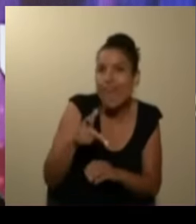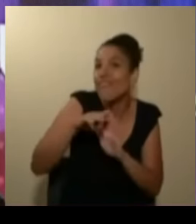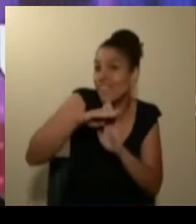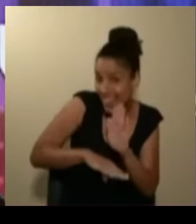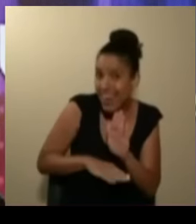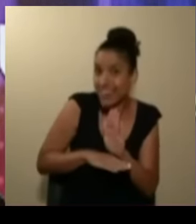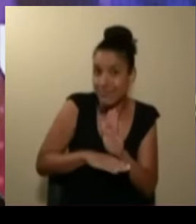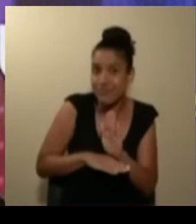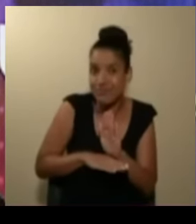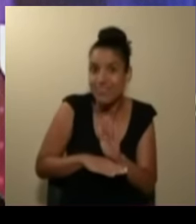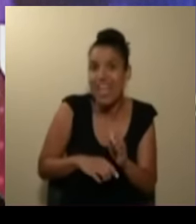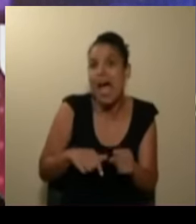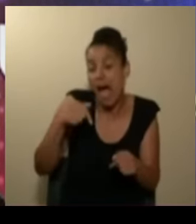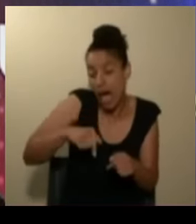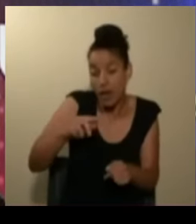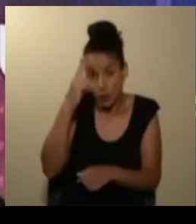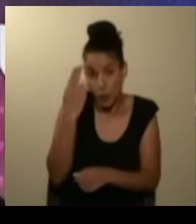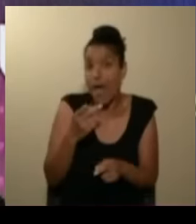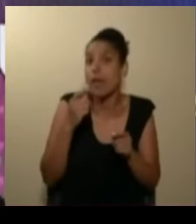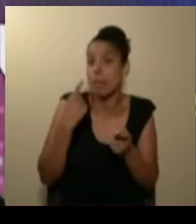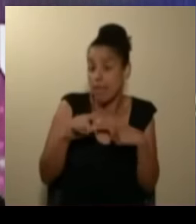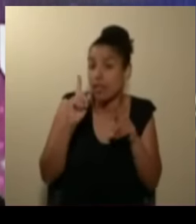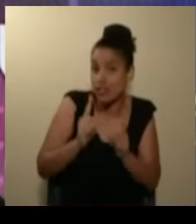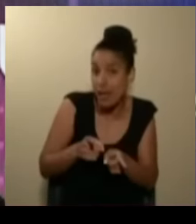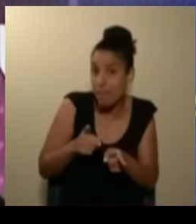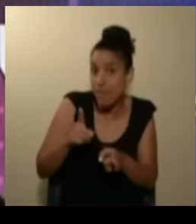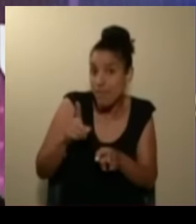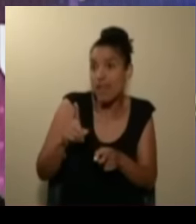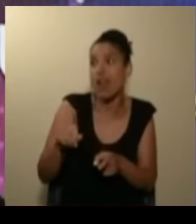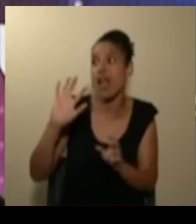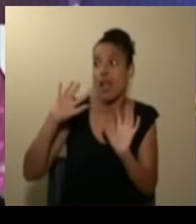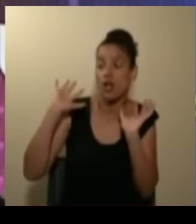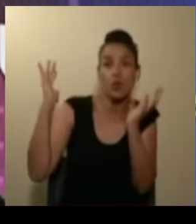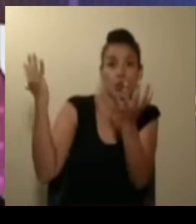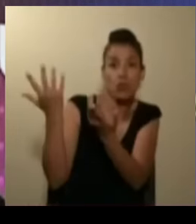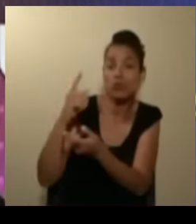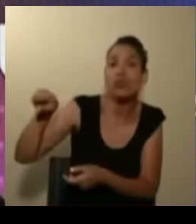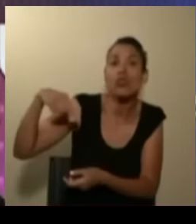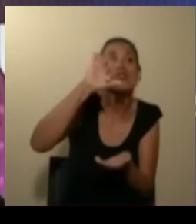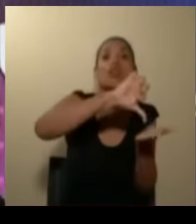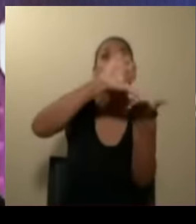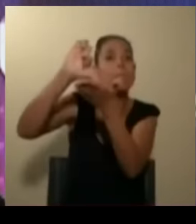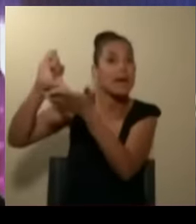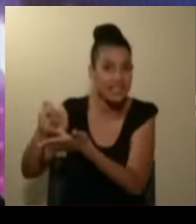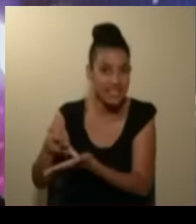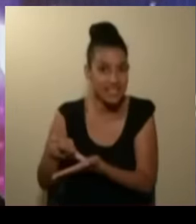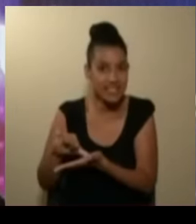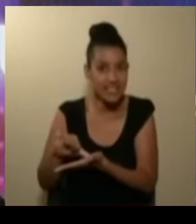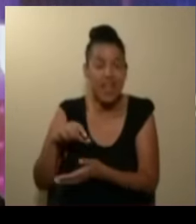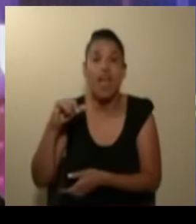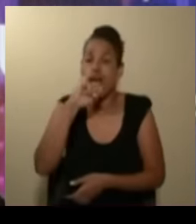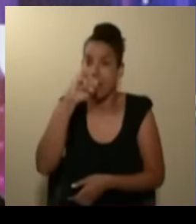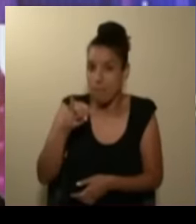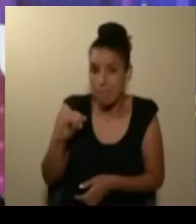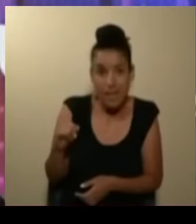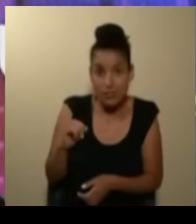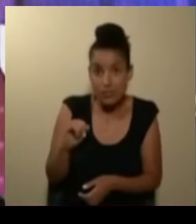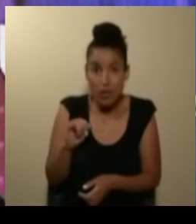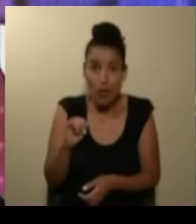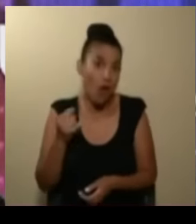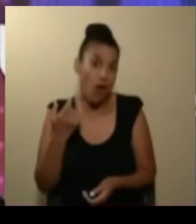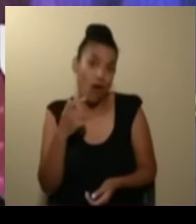mundo. En marzo del 2020 ni siquiera estaba el proyecto de LUC en el Parlamento. Se aprobó la LUC 4 meses